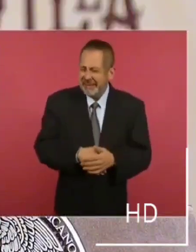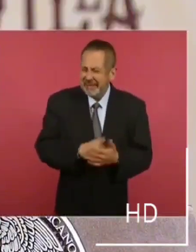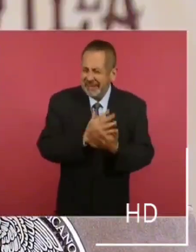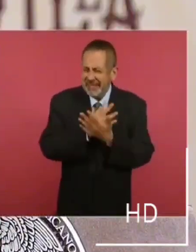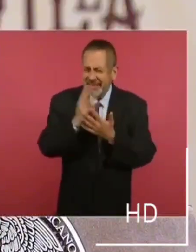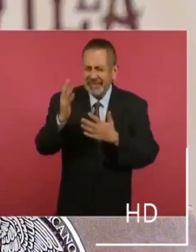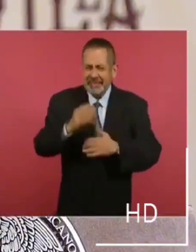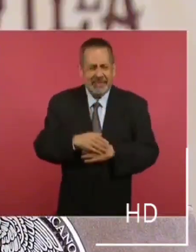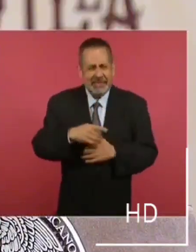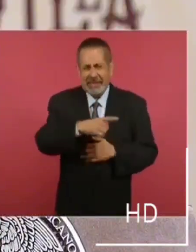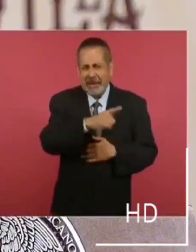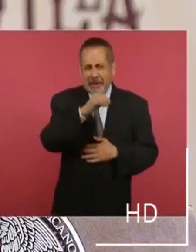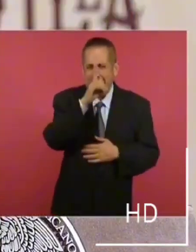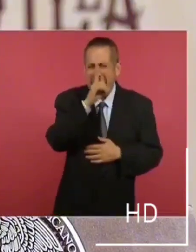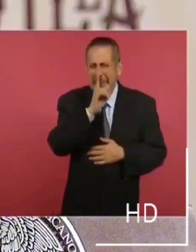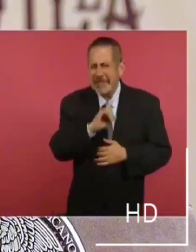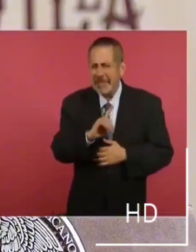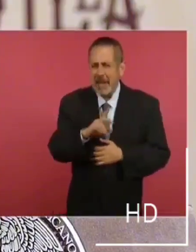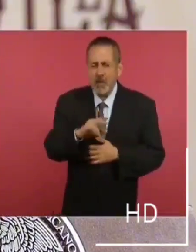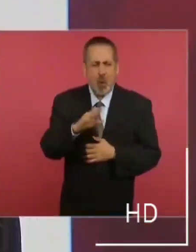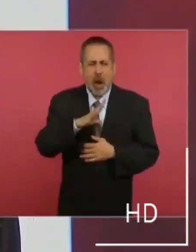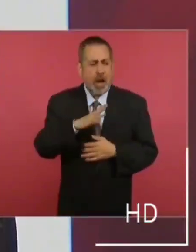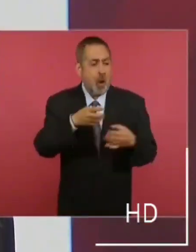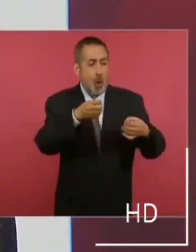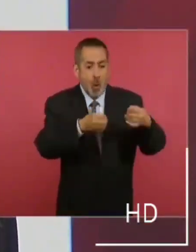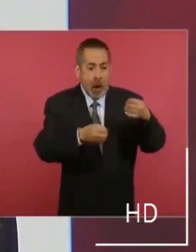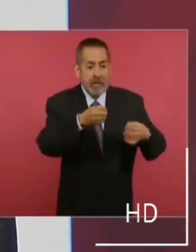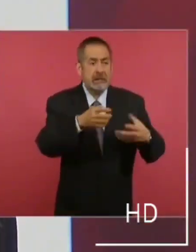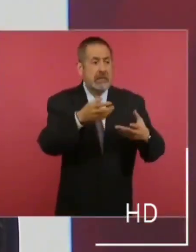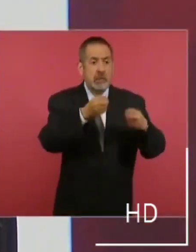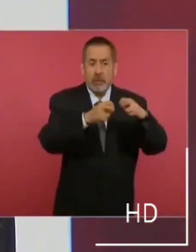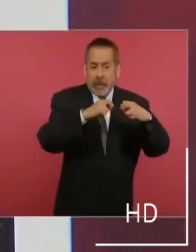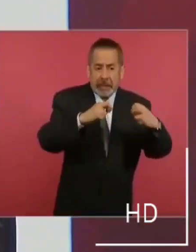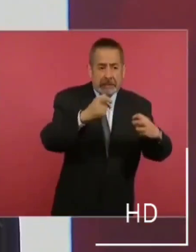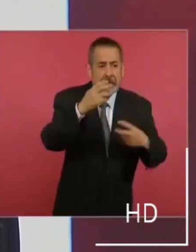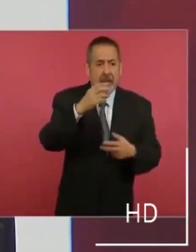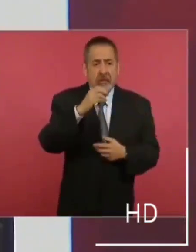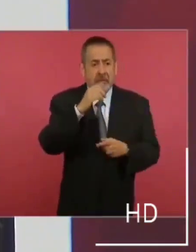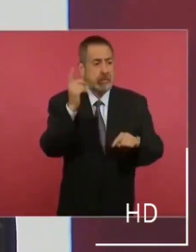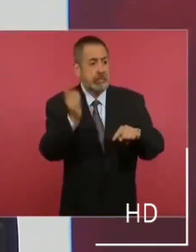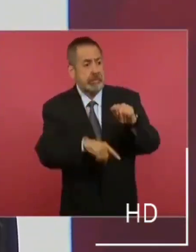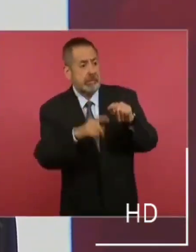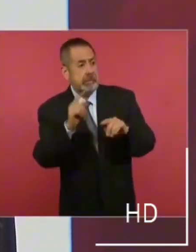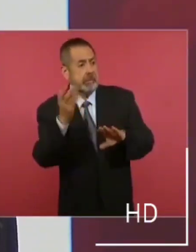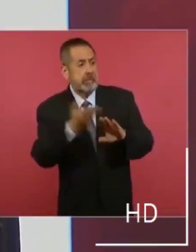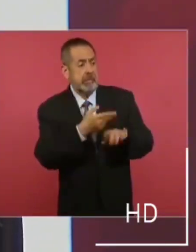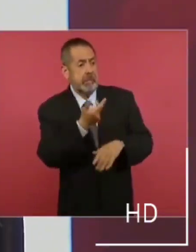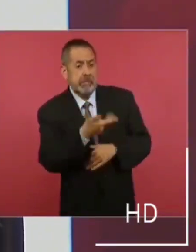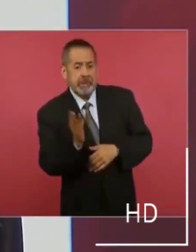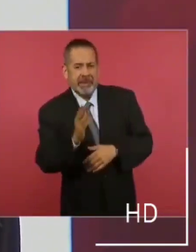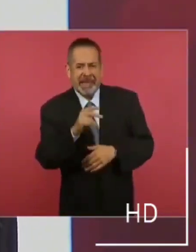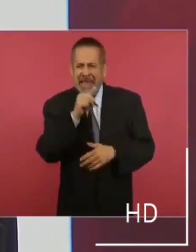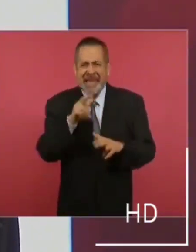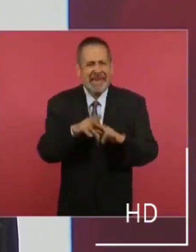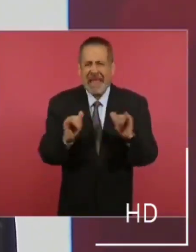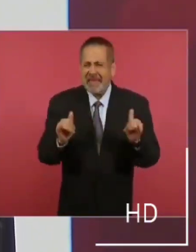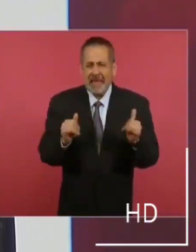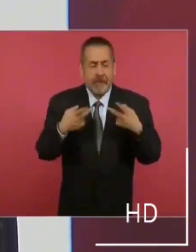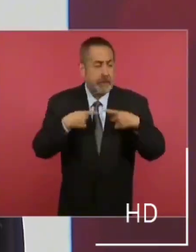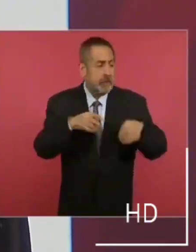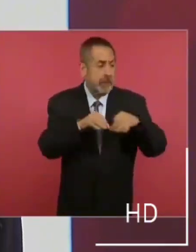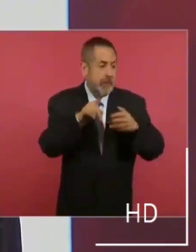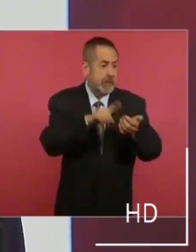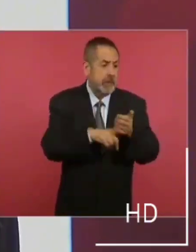el periodista es una mentira, no se afectará ni a jueces, magistrados, ni a ningún trabajador del Poder